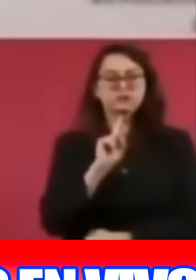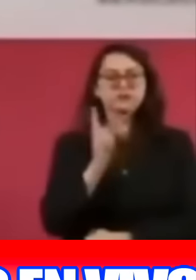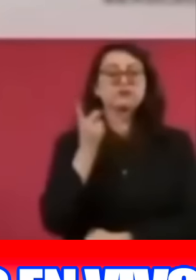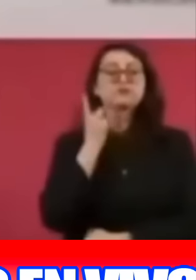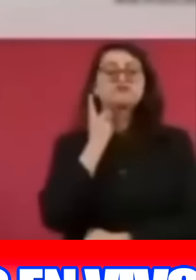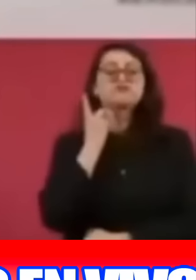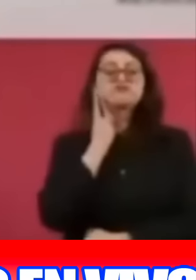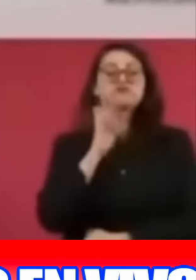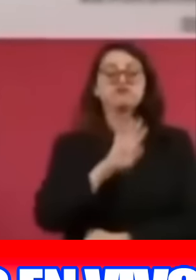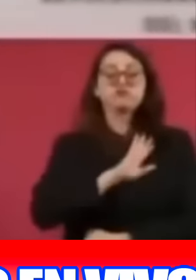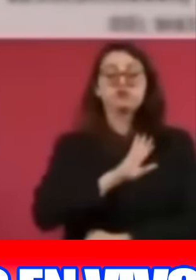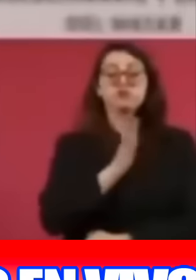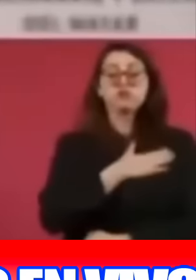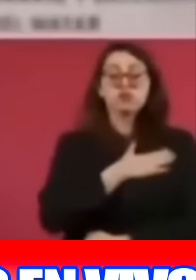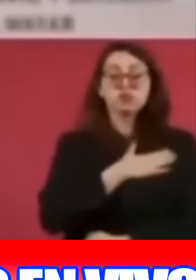diputada española,